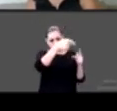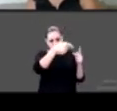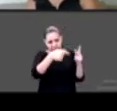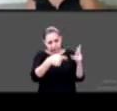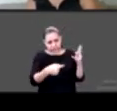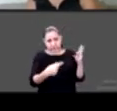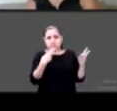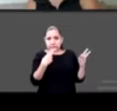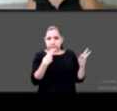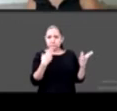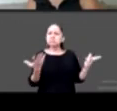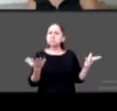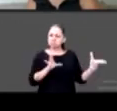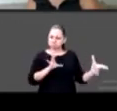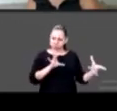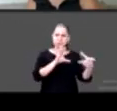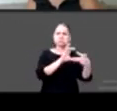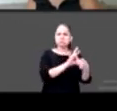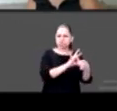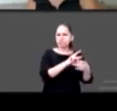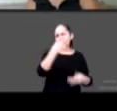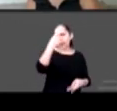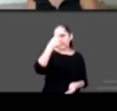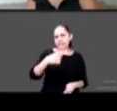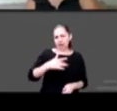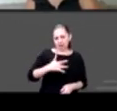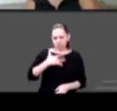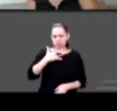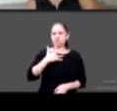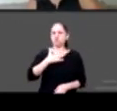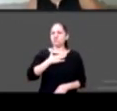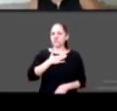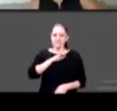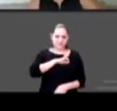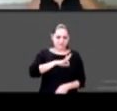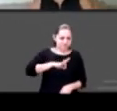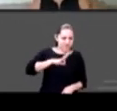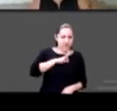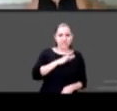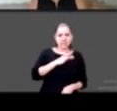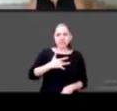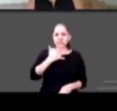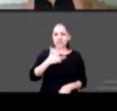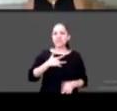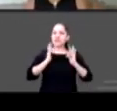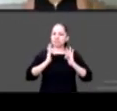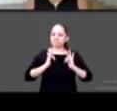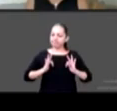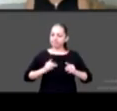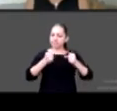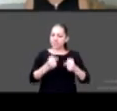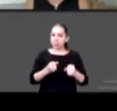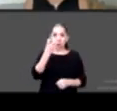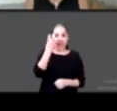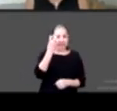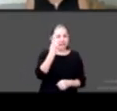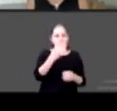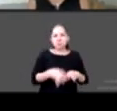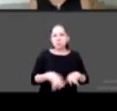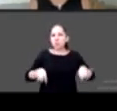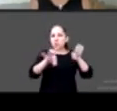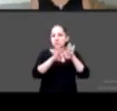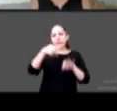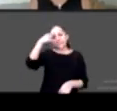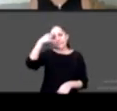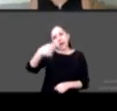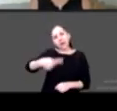alcance para tener un entorno feliz y seguro? Eso es lo que queremos al final para nuestros niños, niñas y adolescentes. El